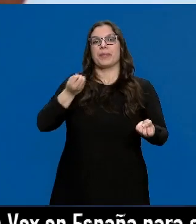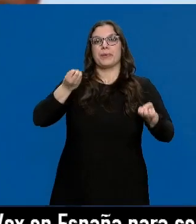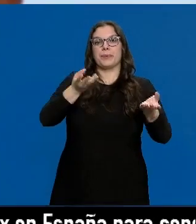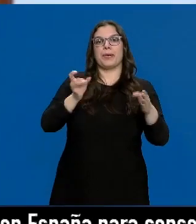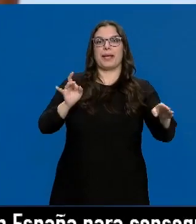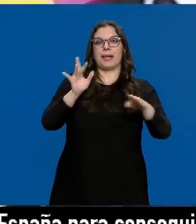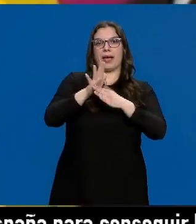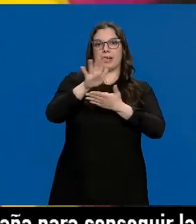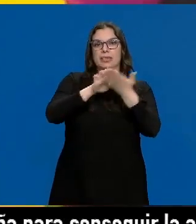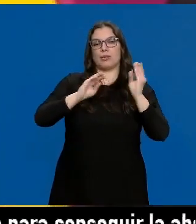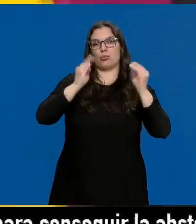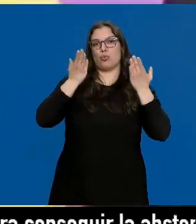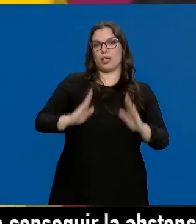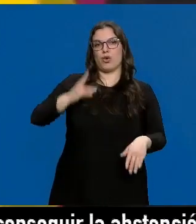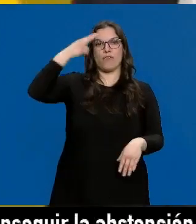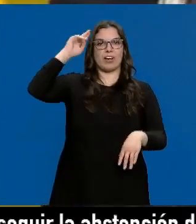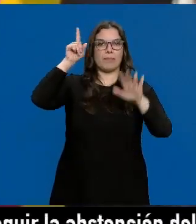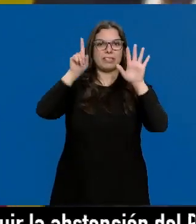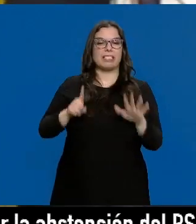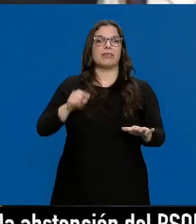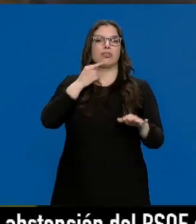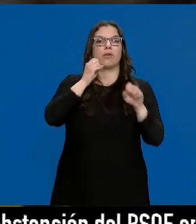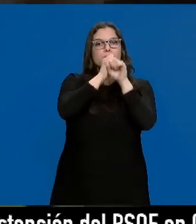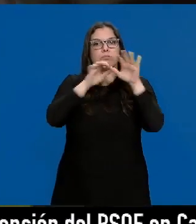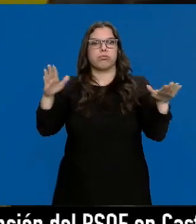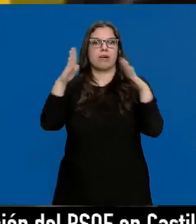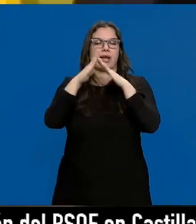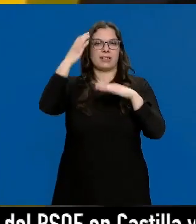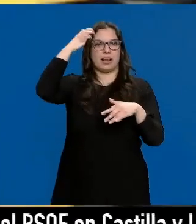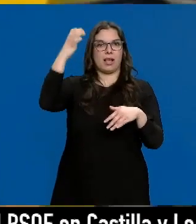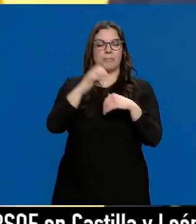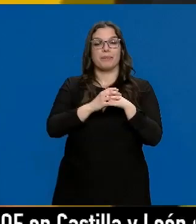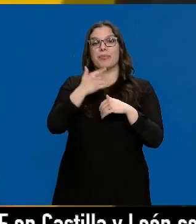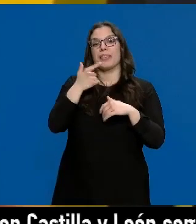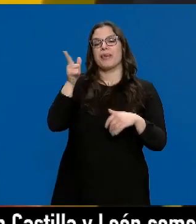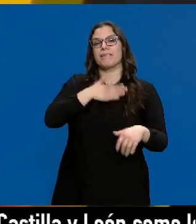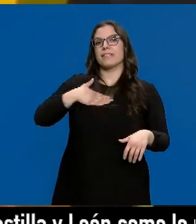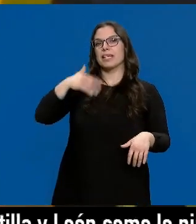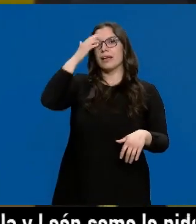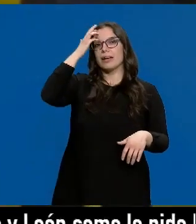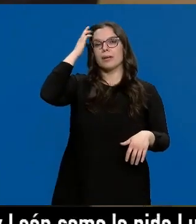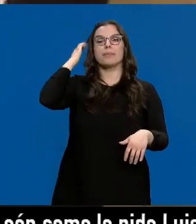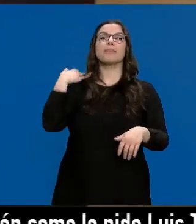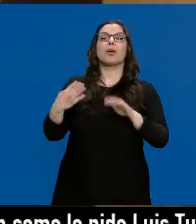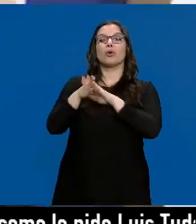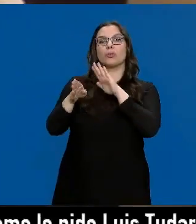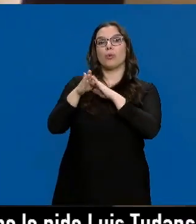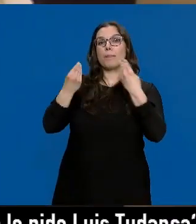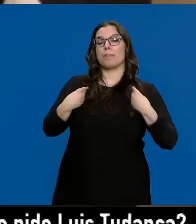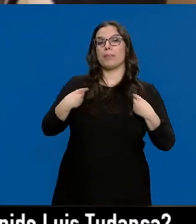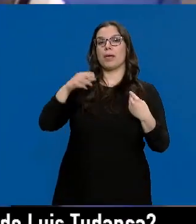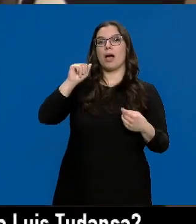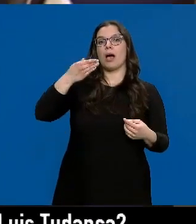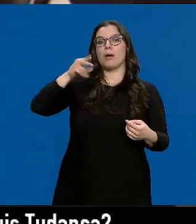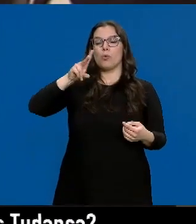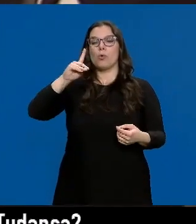una carta dirigida a su hijo Felipe VI y que ha difundido la Casa Real. Afirma que su intención es seguir residiendo en Abu Dhabi y viajar a